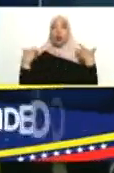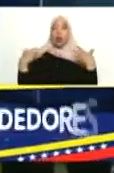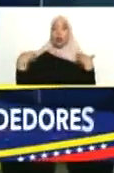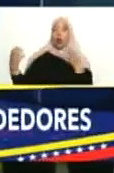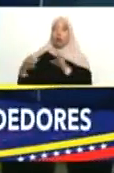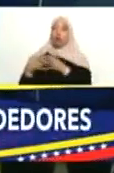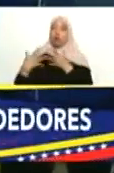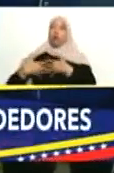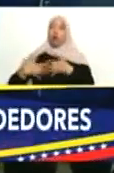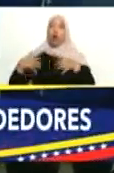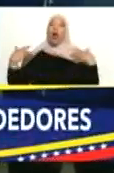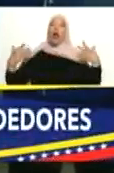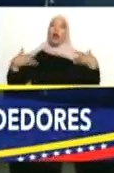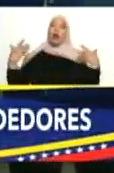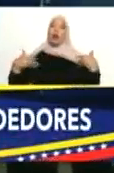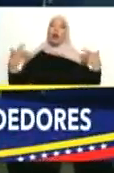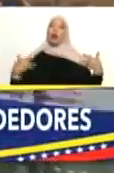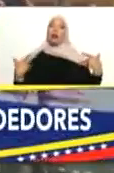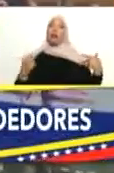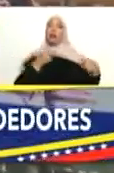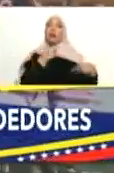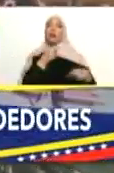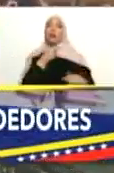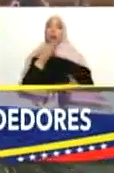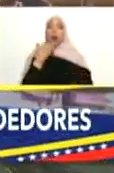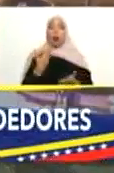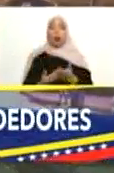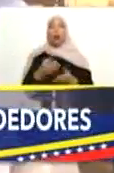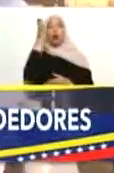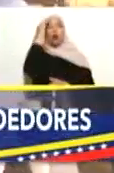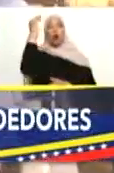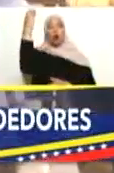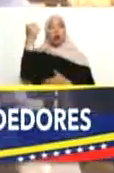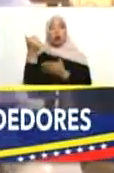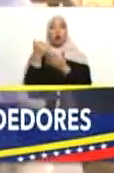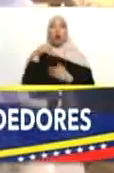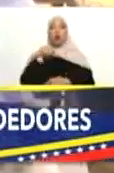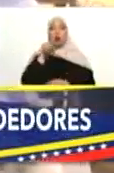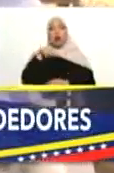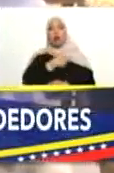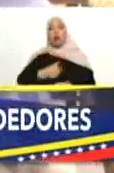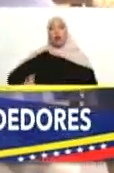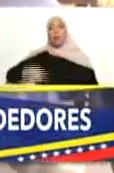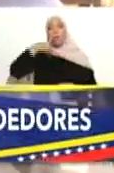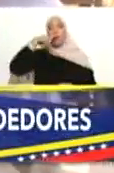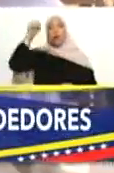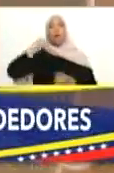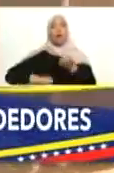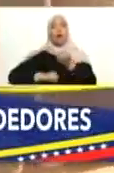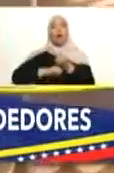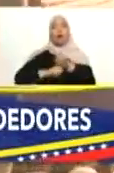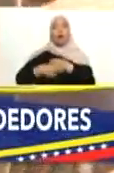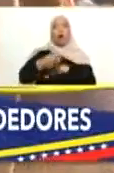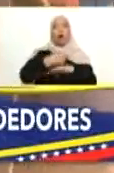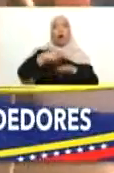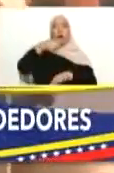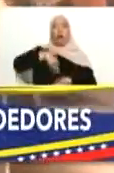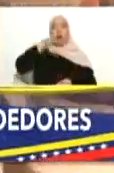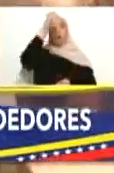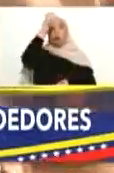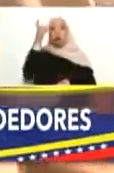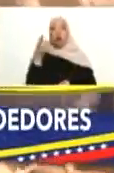llevan felicidad a sus casas. De verdad que agradecida primeramente con Dios y con usted, con el gobernador Víctor Clark, con